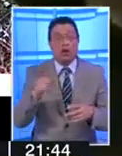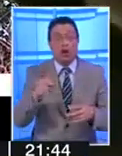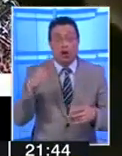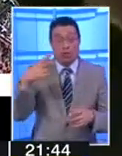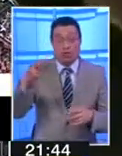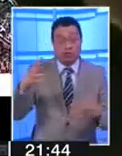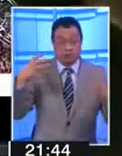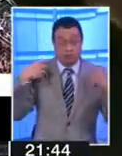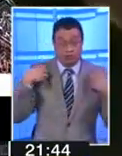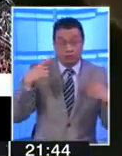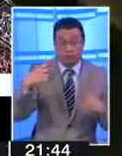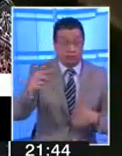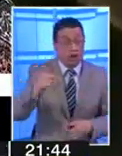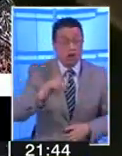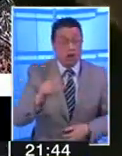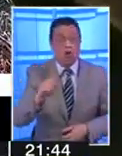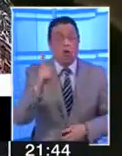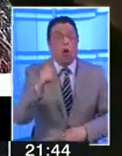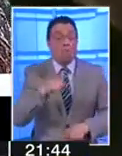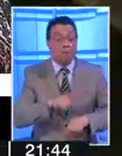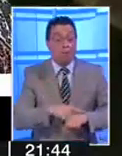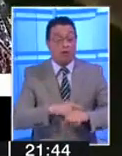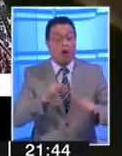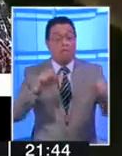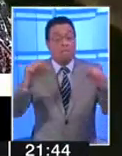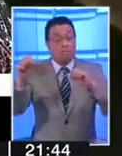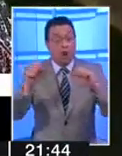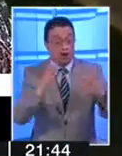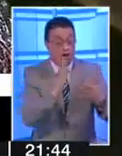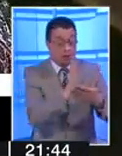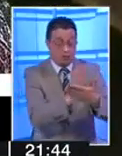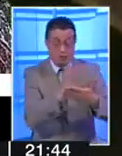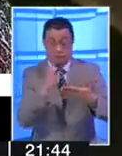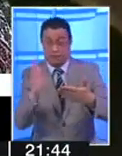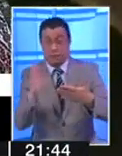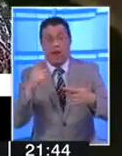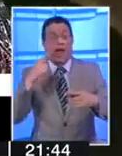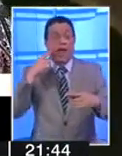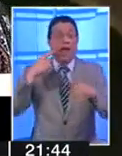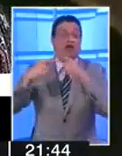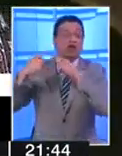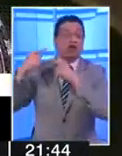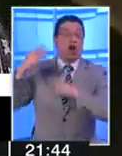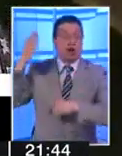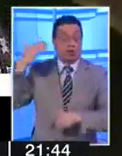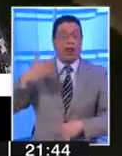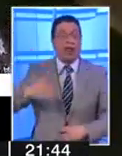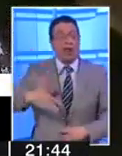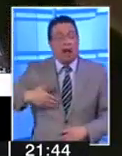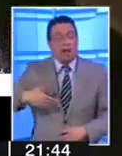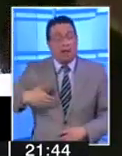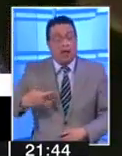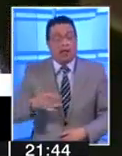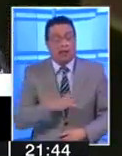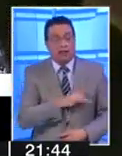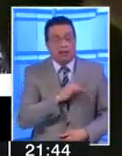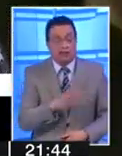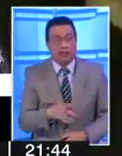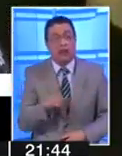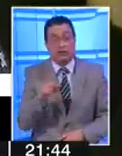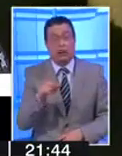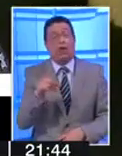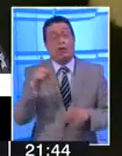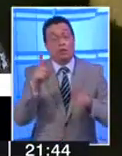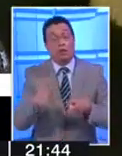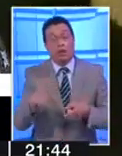competían, un momento político, un momento histórico y lamentable de Chile, tuvieron